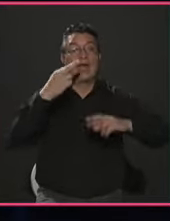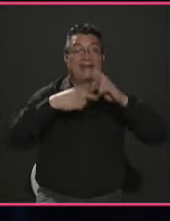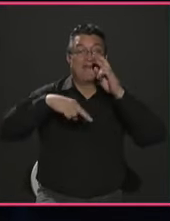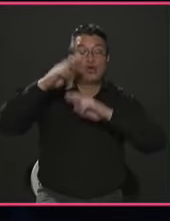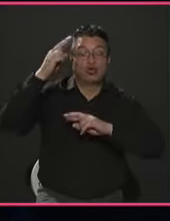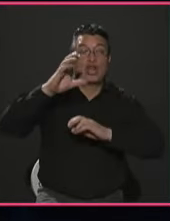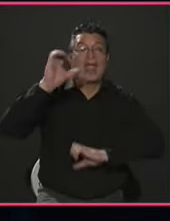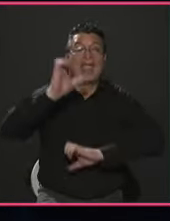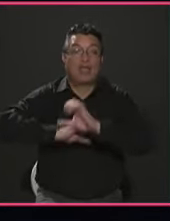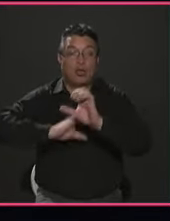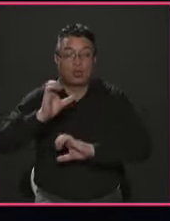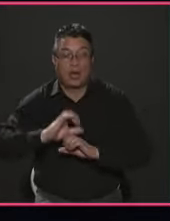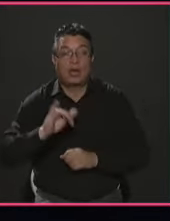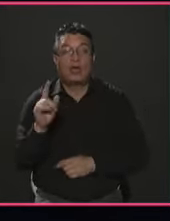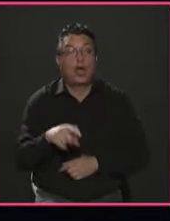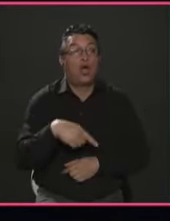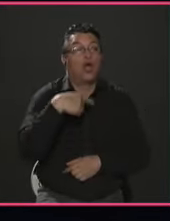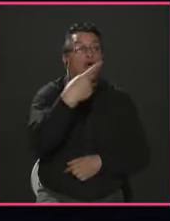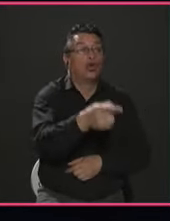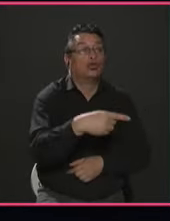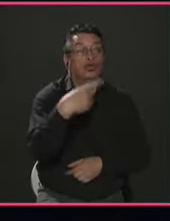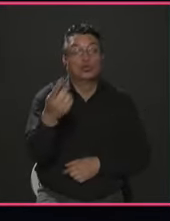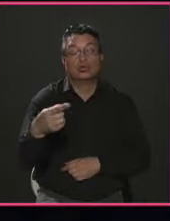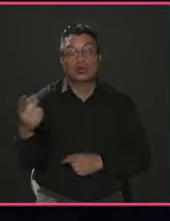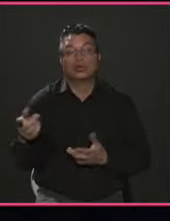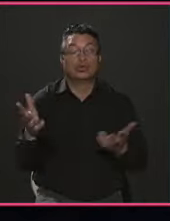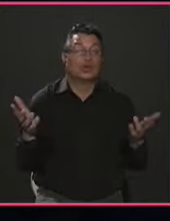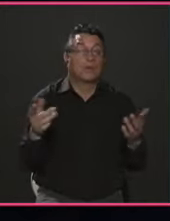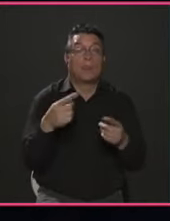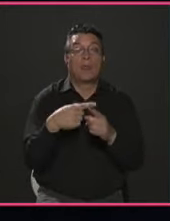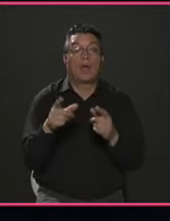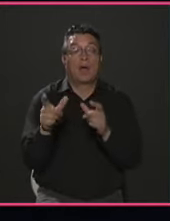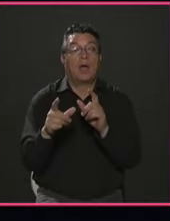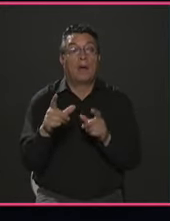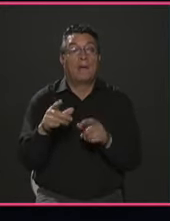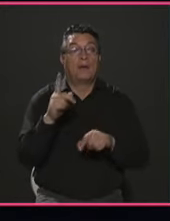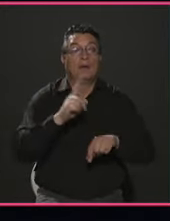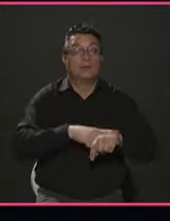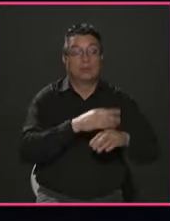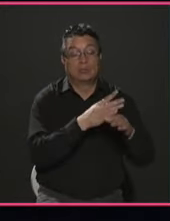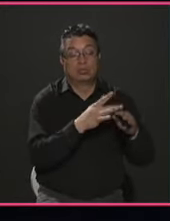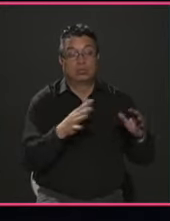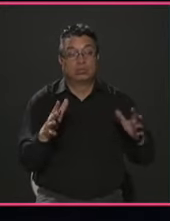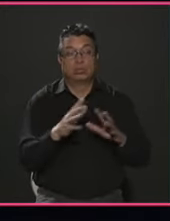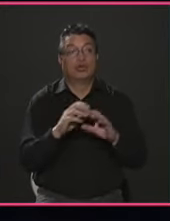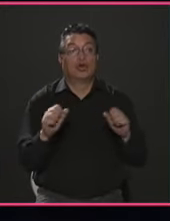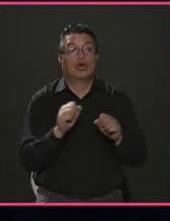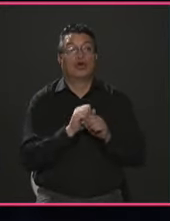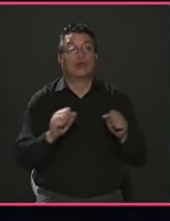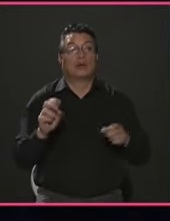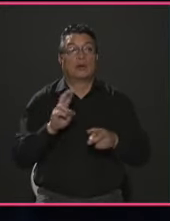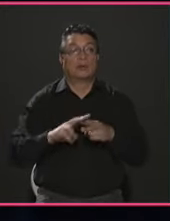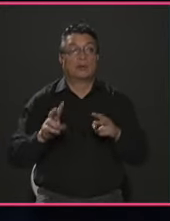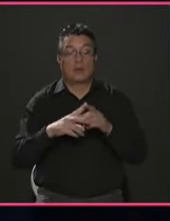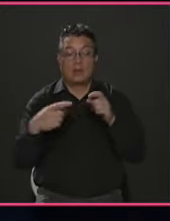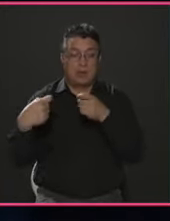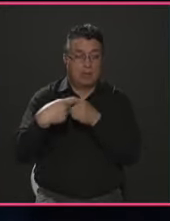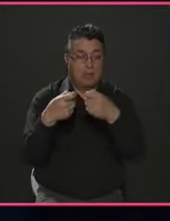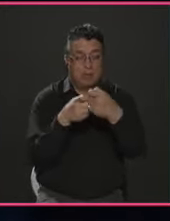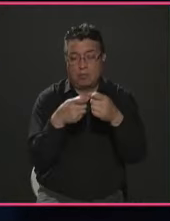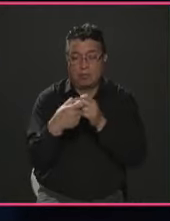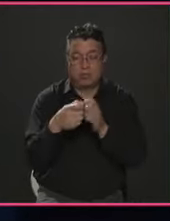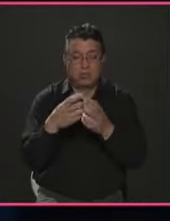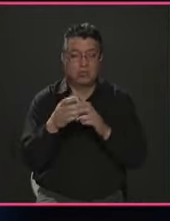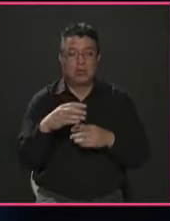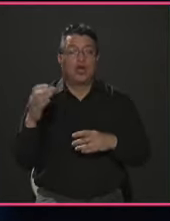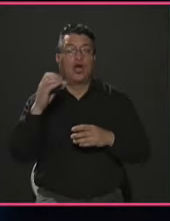industriales a otras que les tocan un periodo de completa en capacidad de entenderse entre occidente y